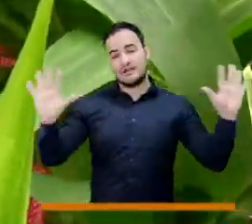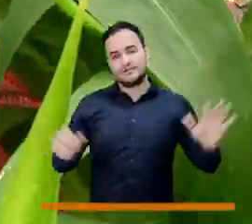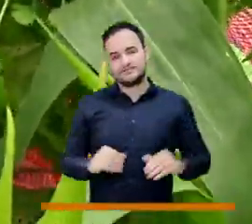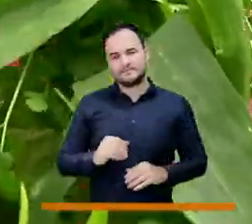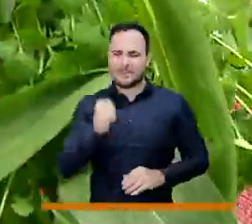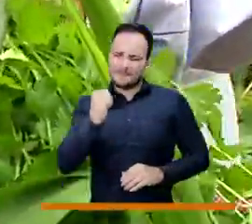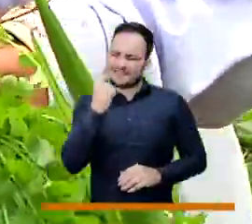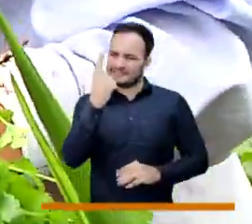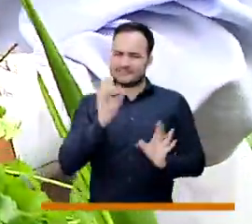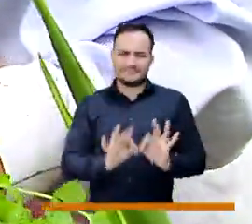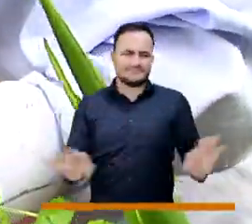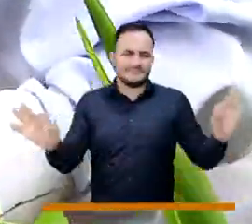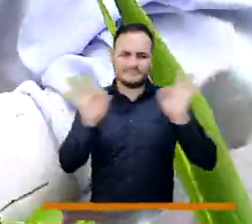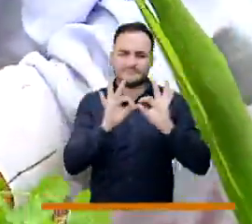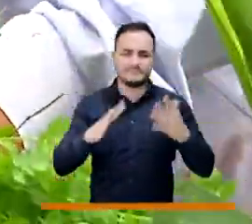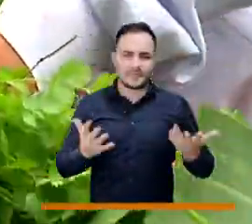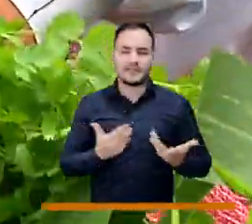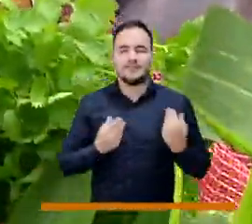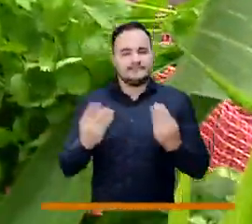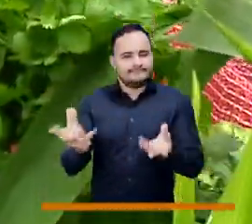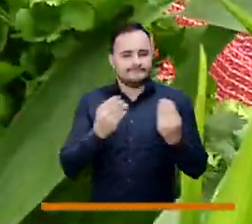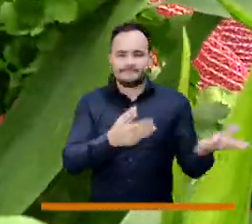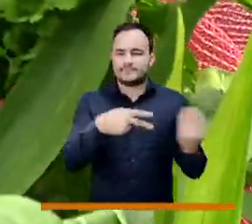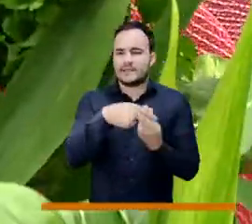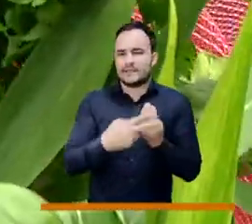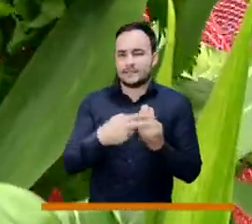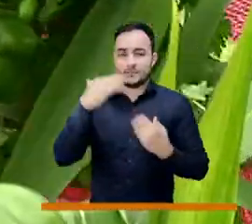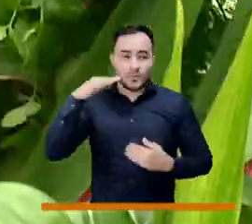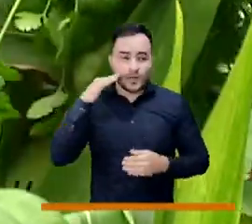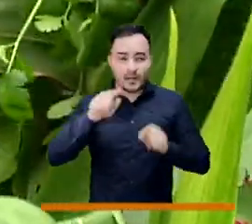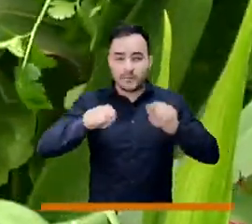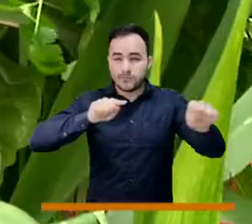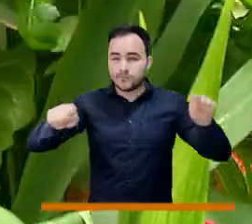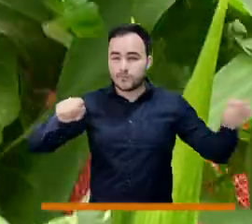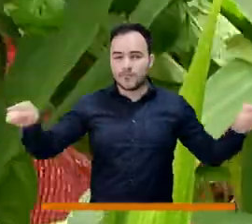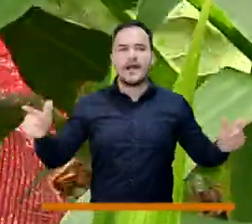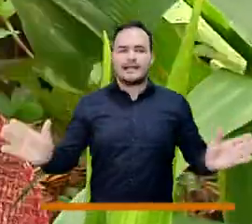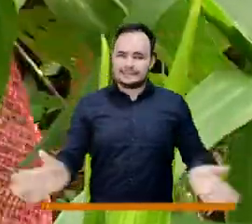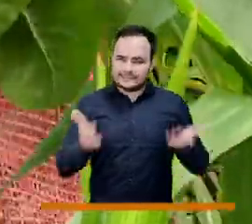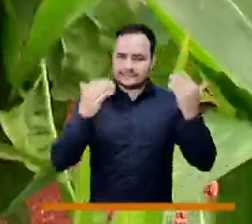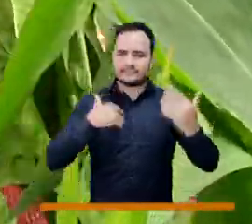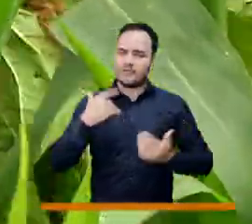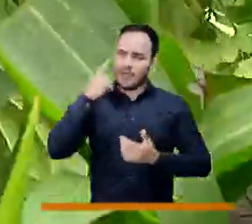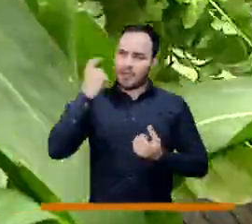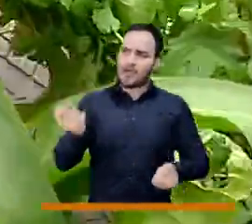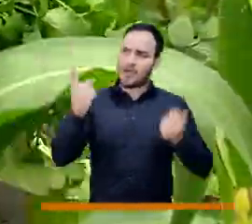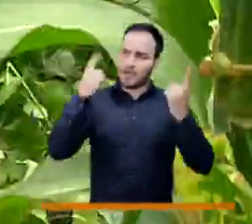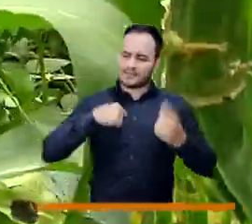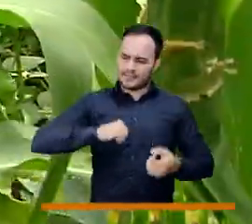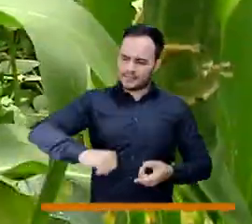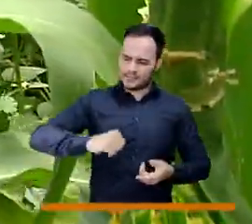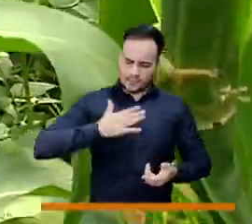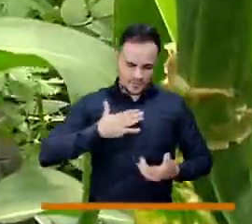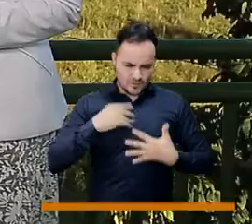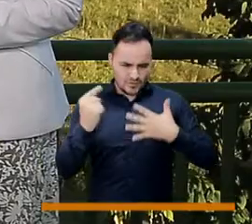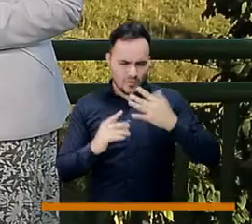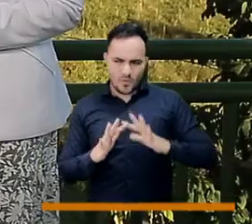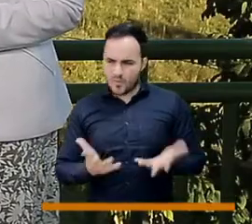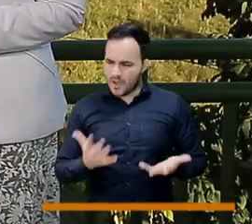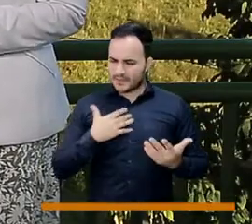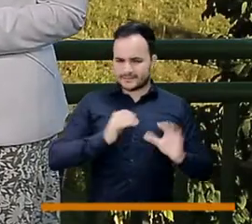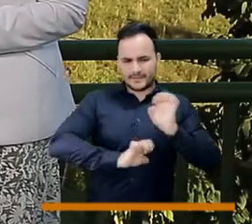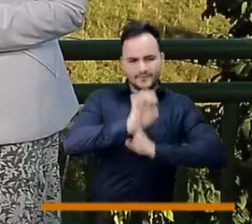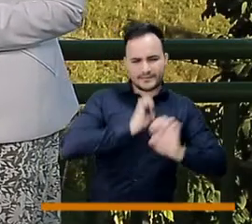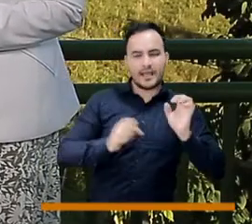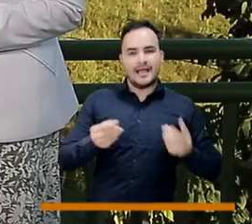que me parece a mí más importante es dándole herramientas a las mujeres para que conozcan sobre sus derechos, aprendan de